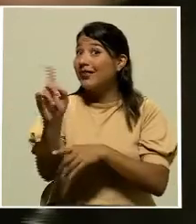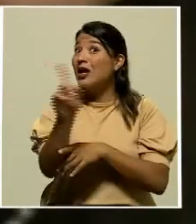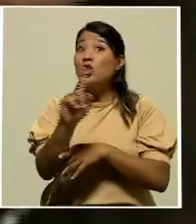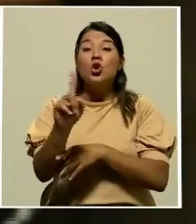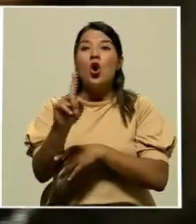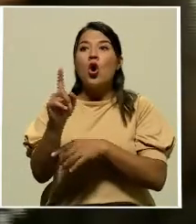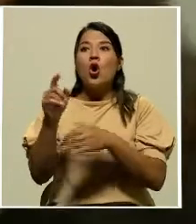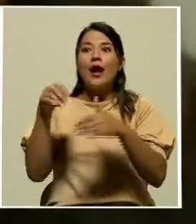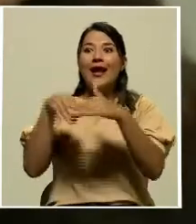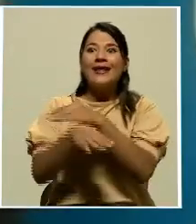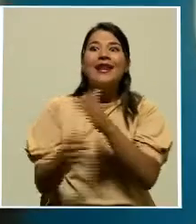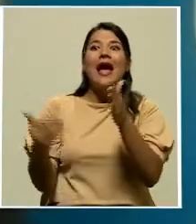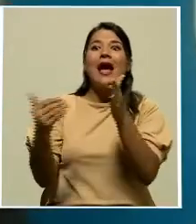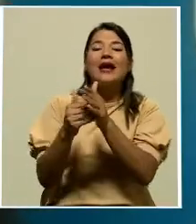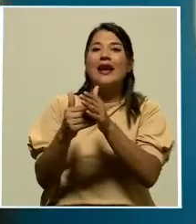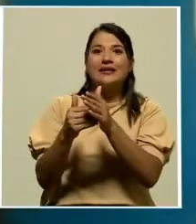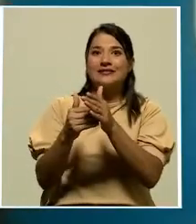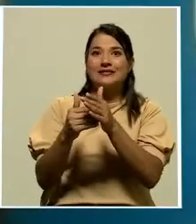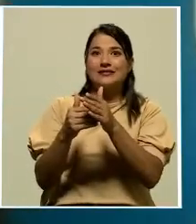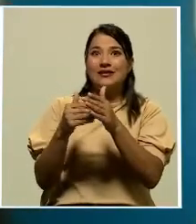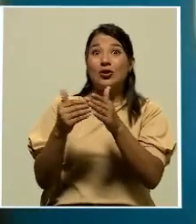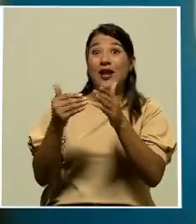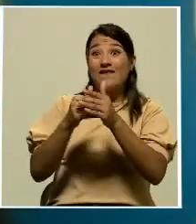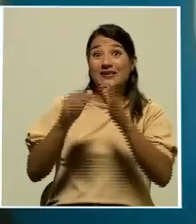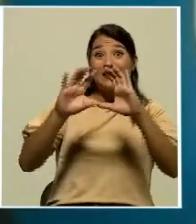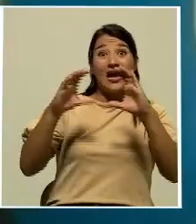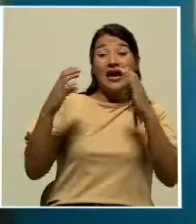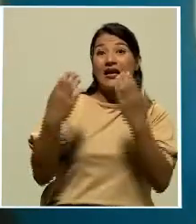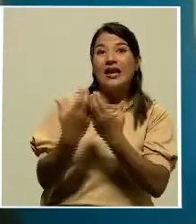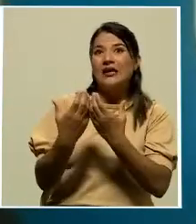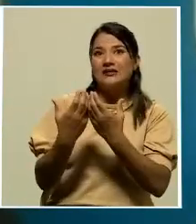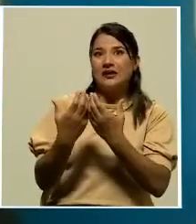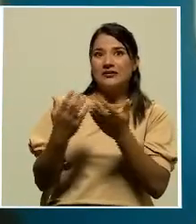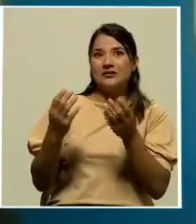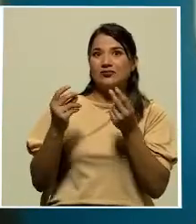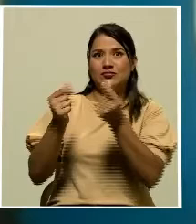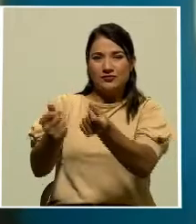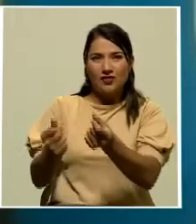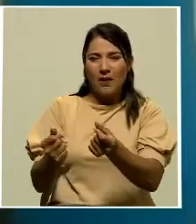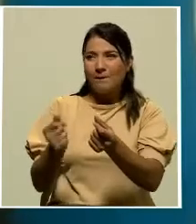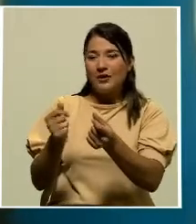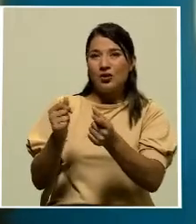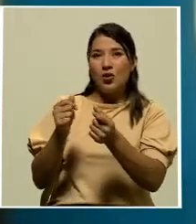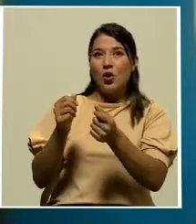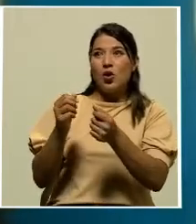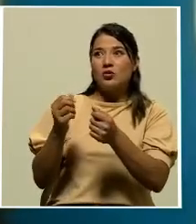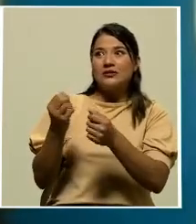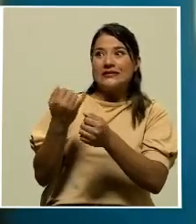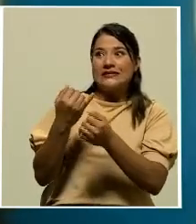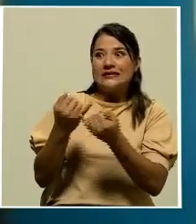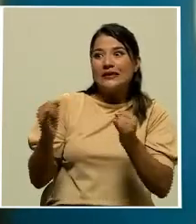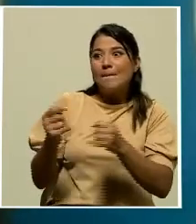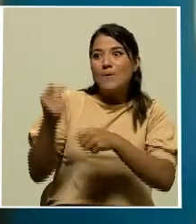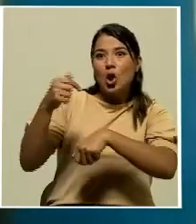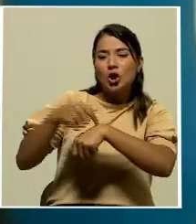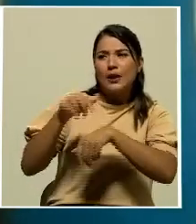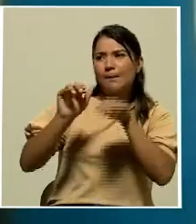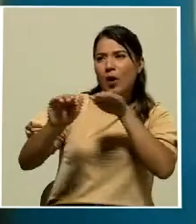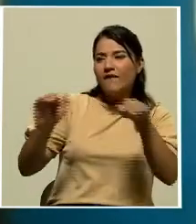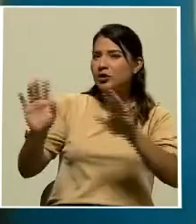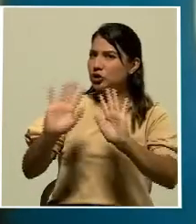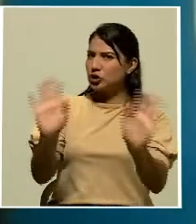noche, que las personas no regresan, los niños regresan, pero un retorno calculado,